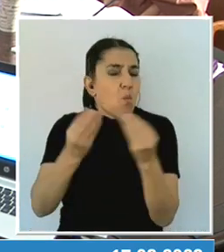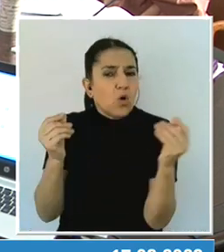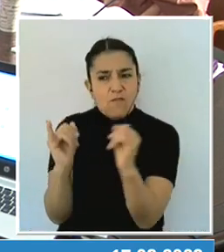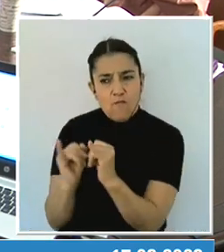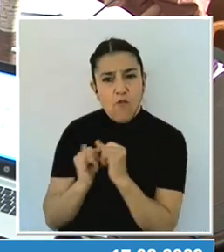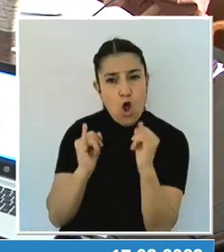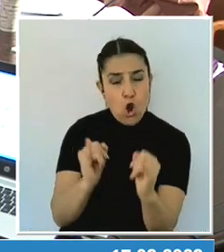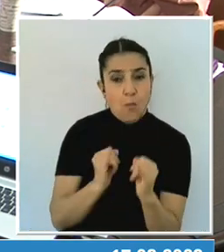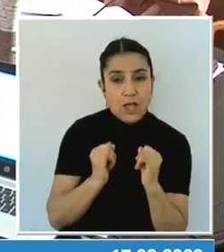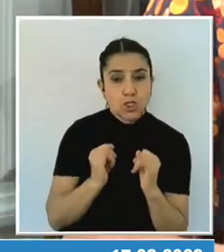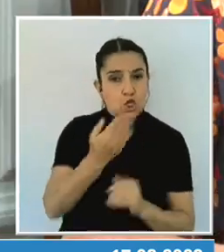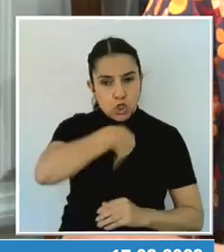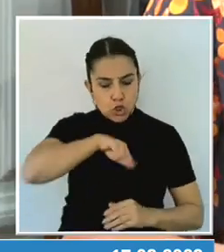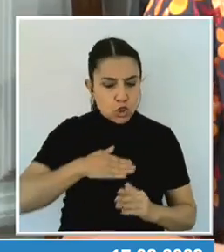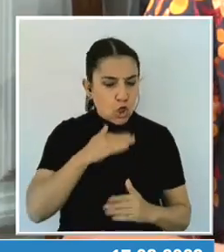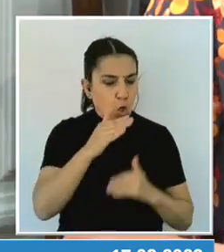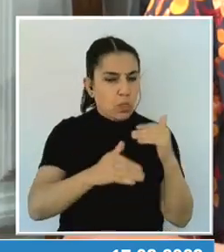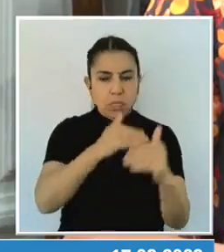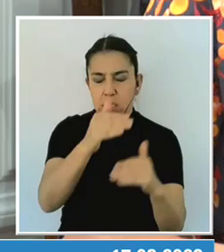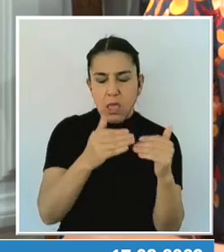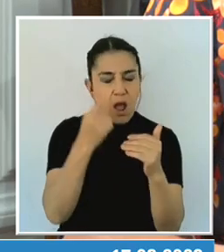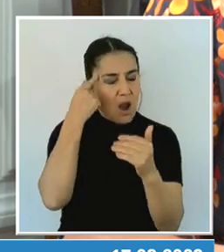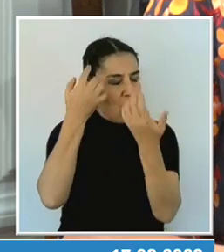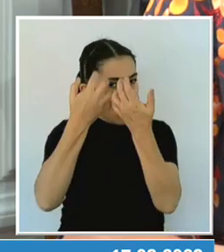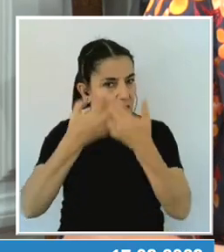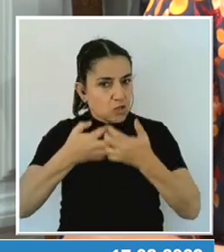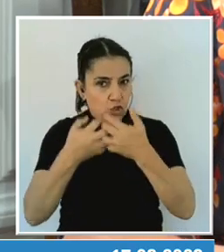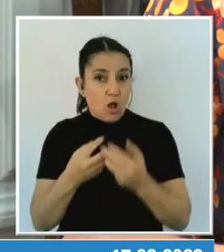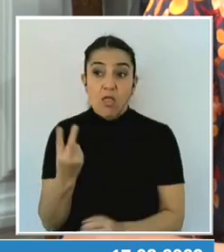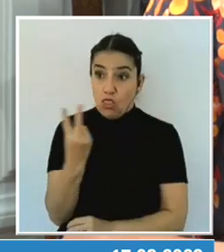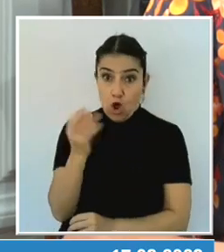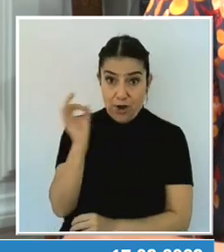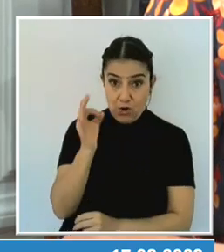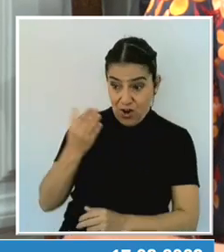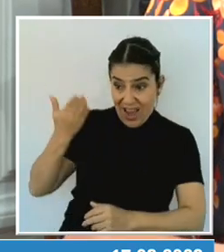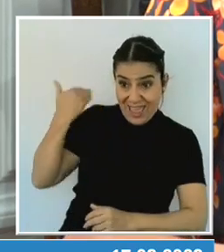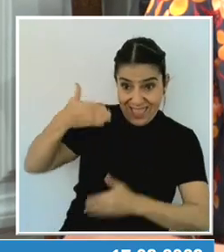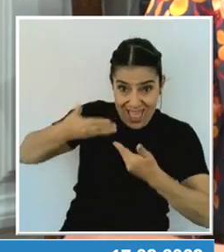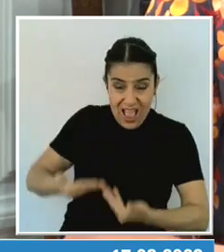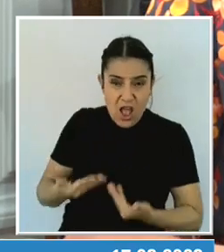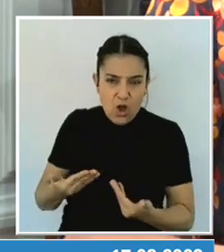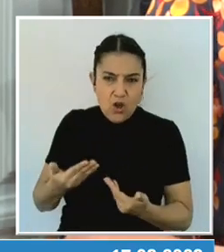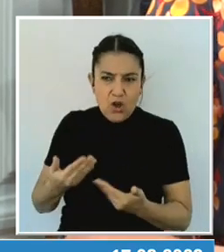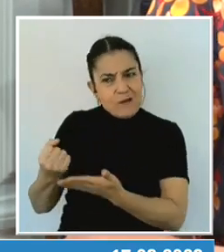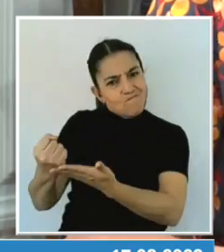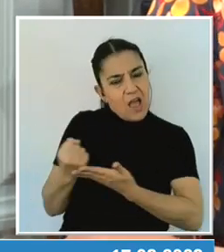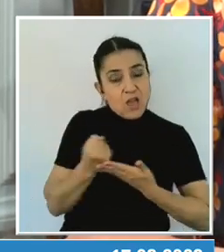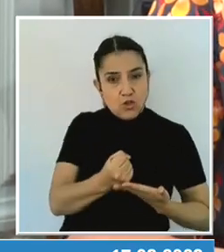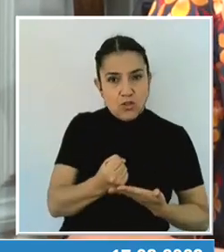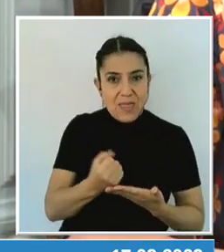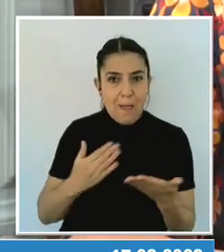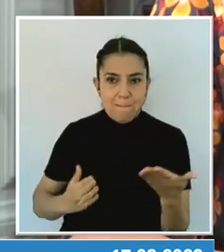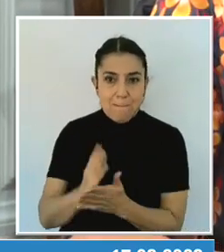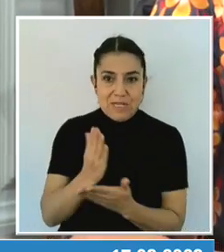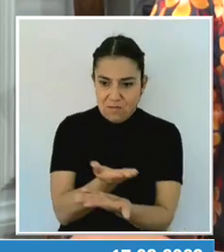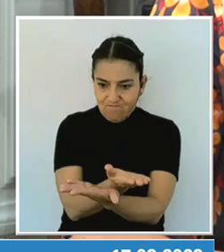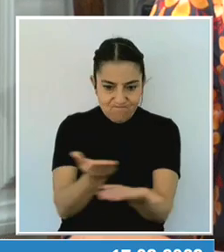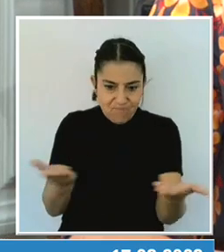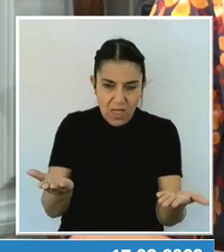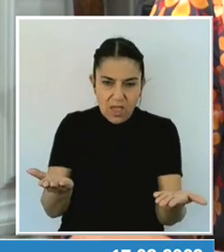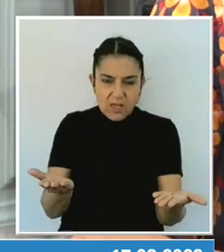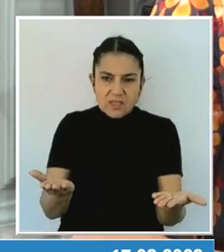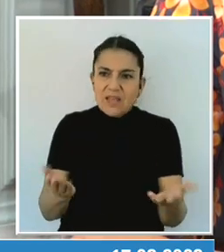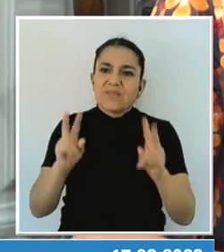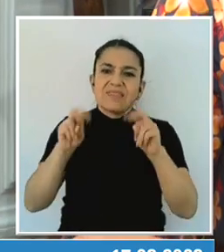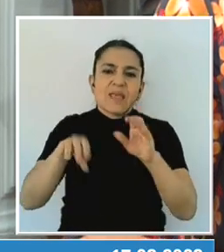sigamos reflexionando. Estas dos sesiones han sido, yo creo, muy útiles para empezar a poner sobre la mesa cuestiones más concretas